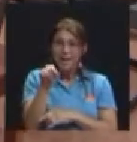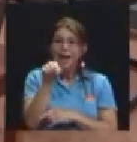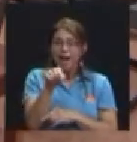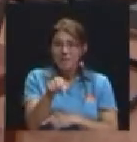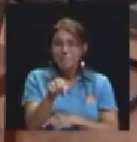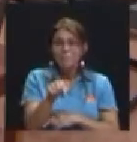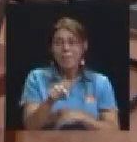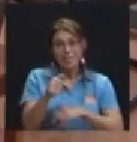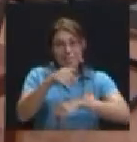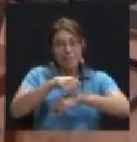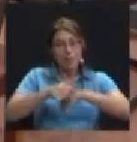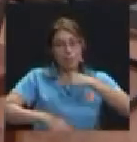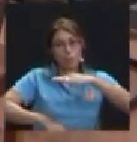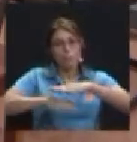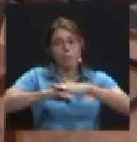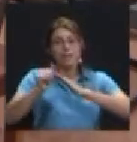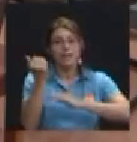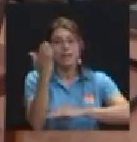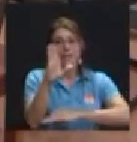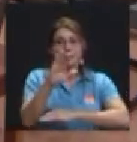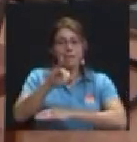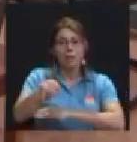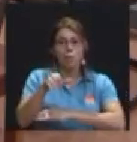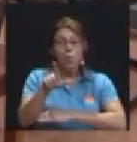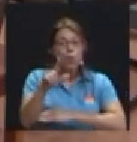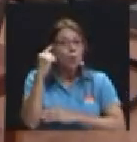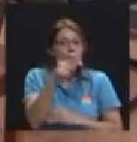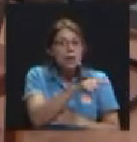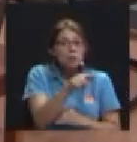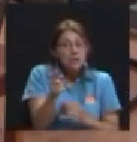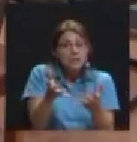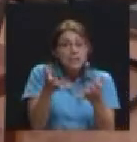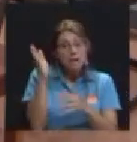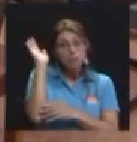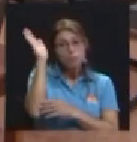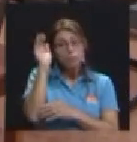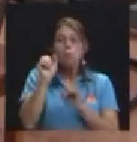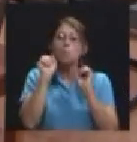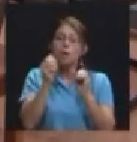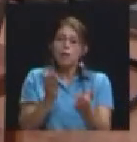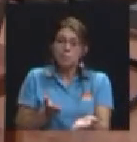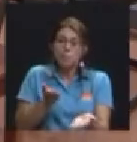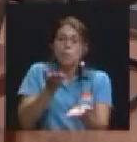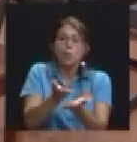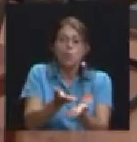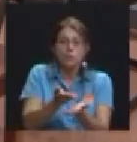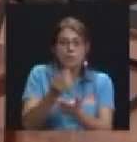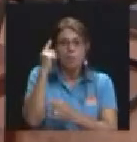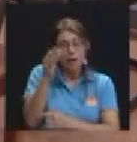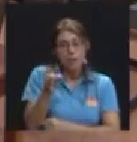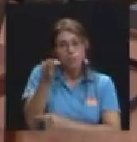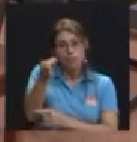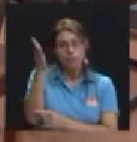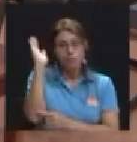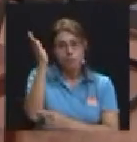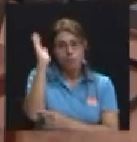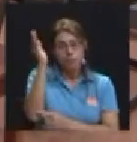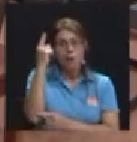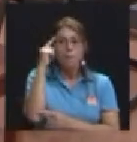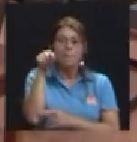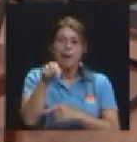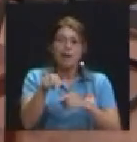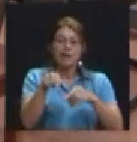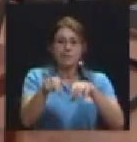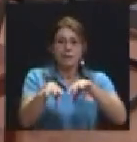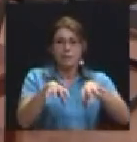julio para presentar su ponencia, digamos, su propuesta de ponencia, digamos, para